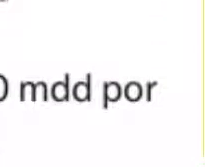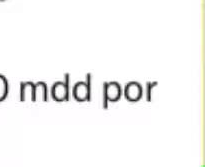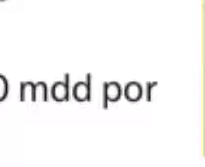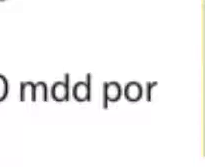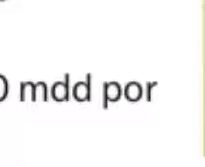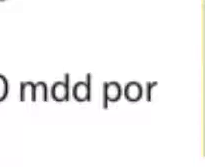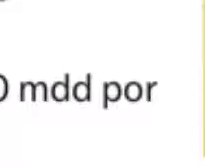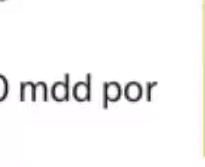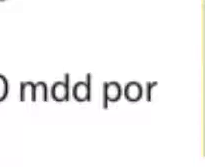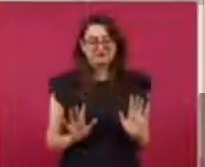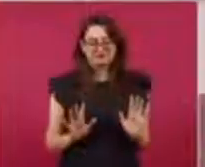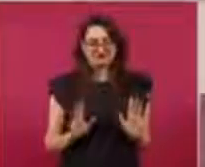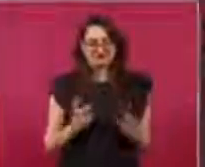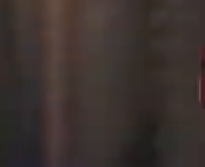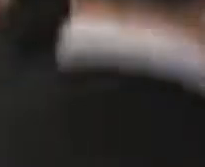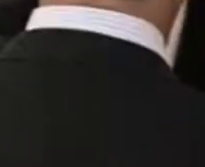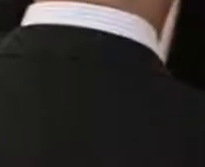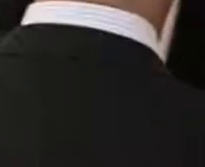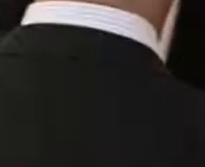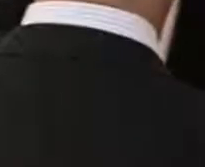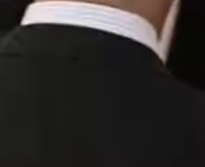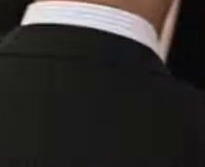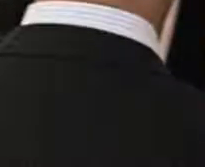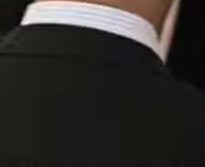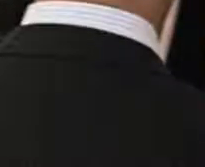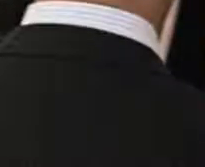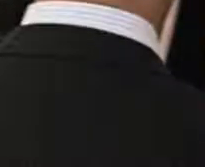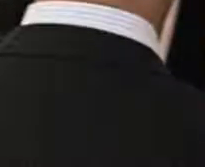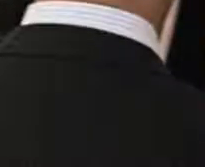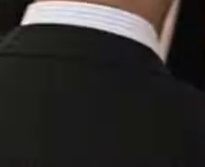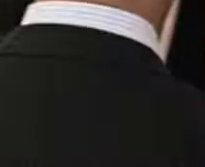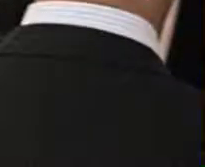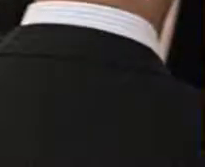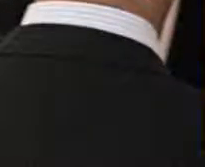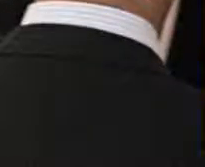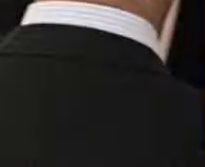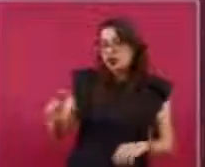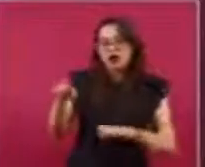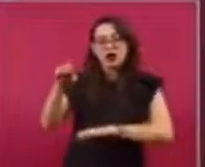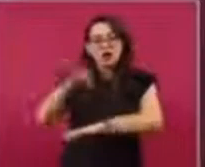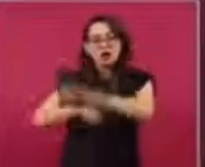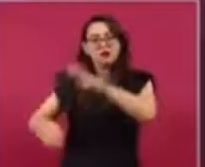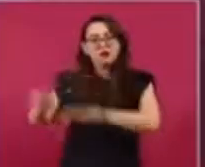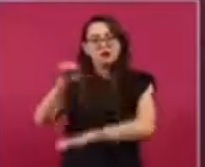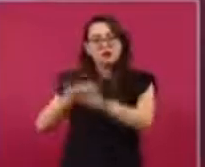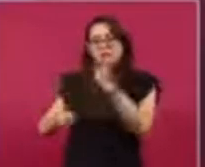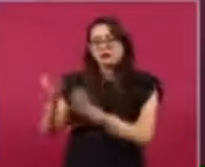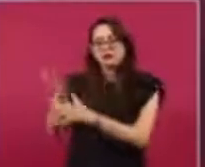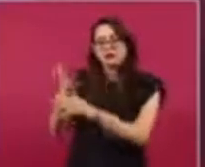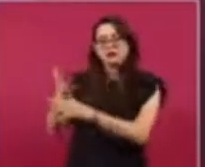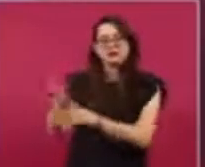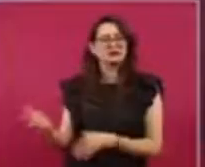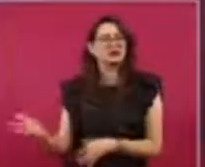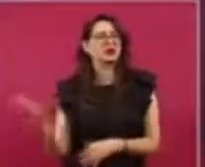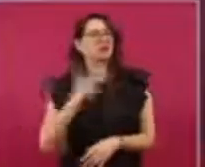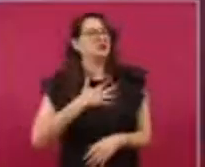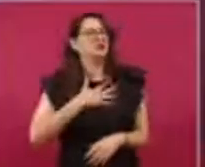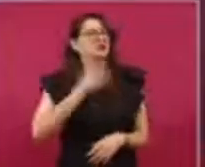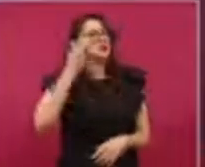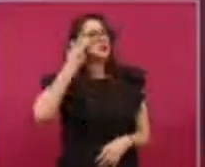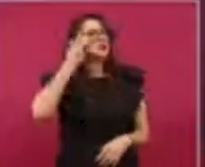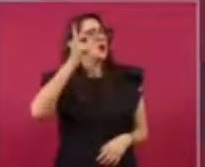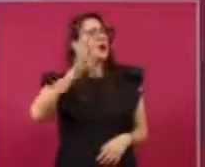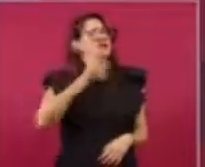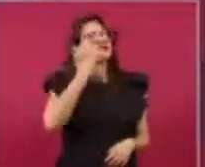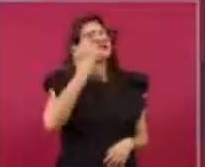afirmaba que el empresario Germán Larrea dueño de grupo México Había desistido de la compra de bamex Pues dijo que se buscaba crear la